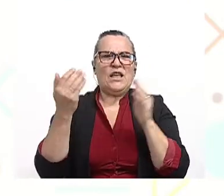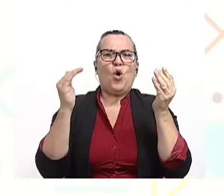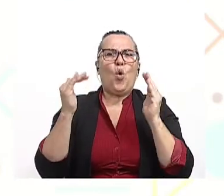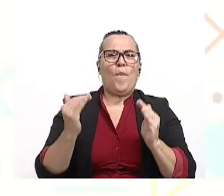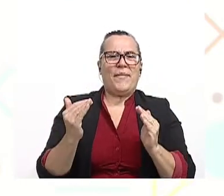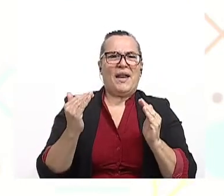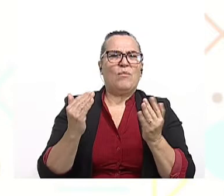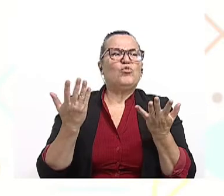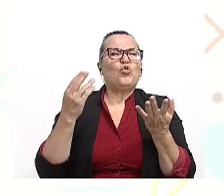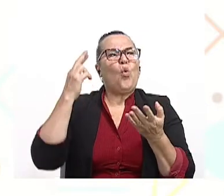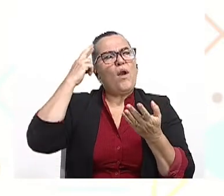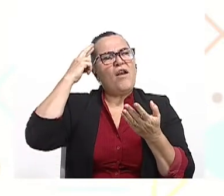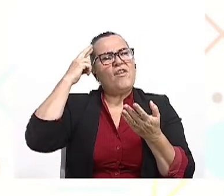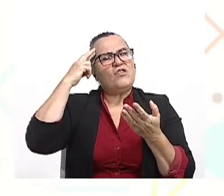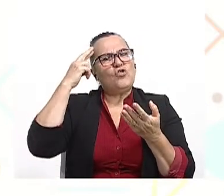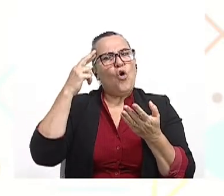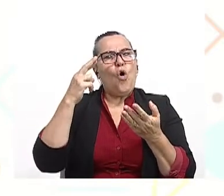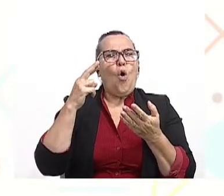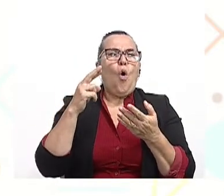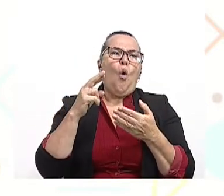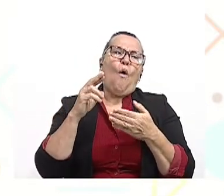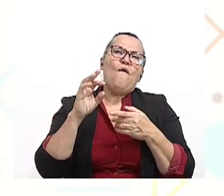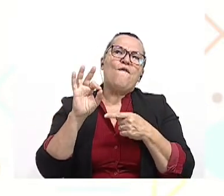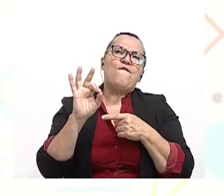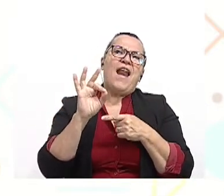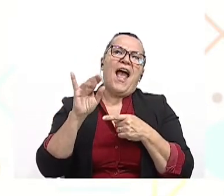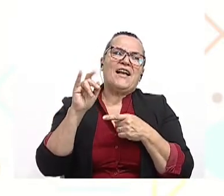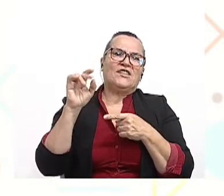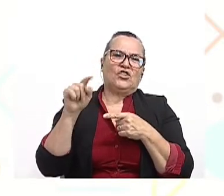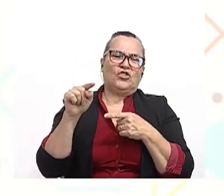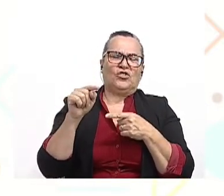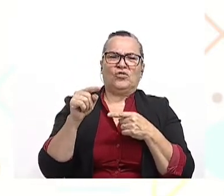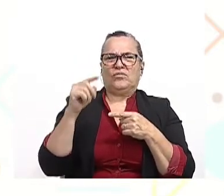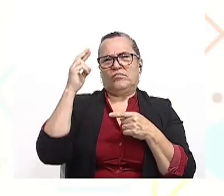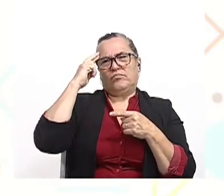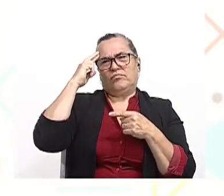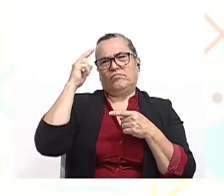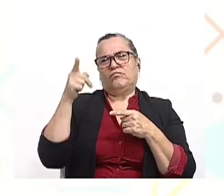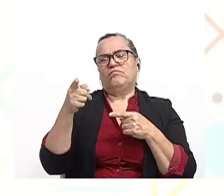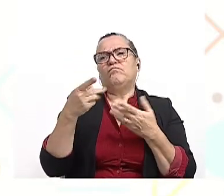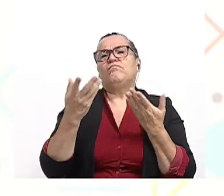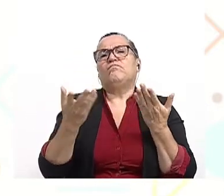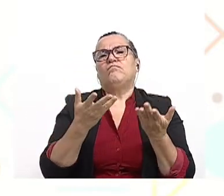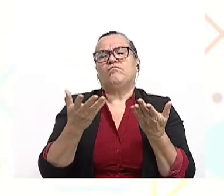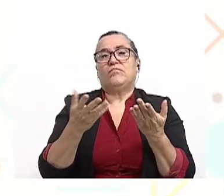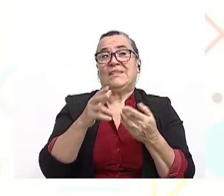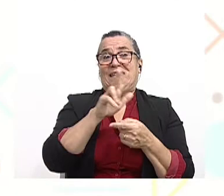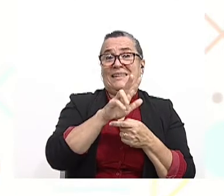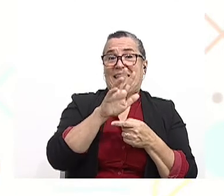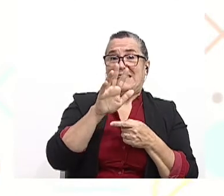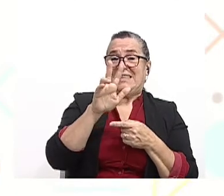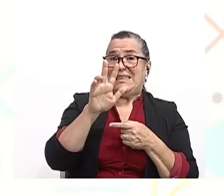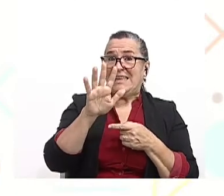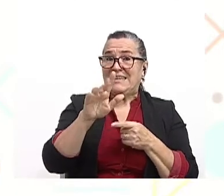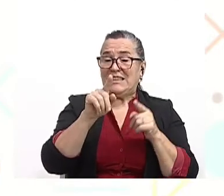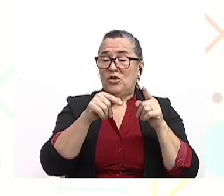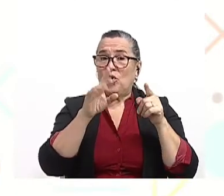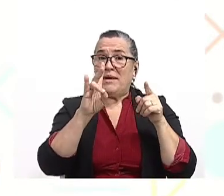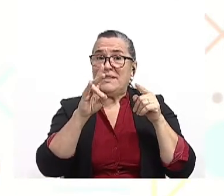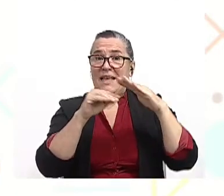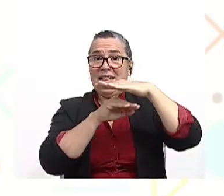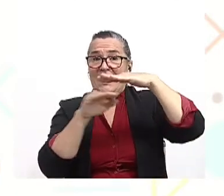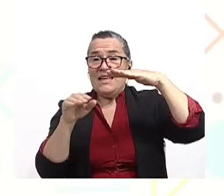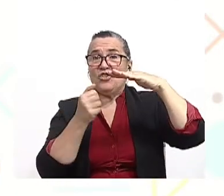por medio de una razón, por medio de una fracción. ¿Y cuánto nos dio esta razón? Observemos que nos dio 35,7 sobre